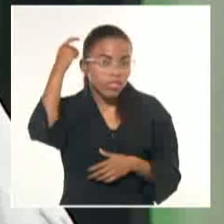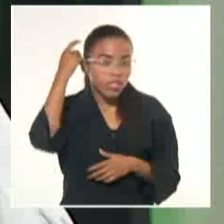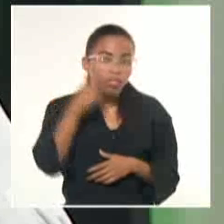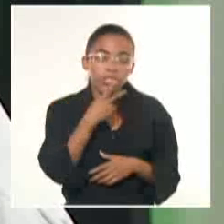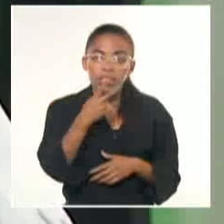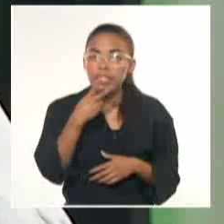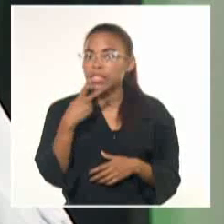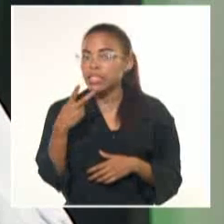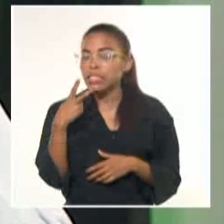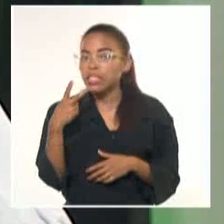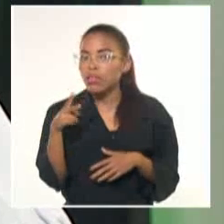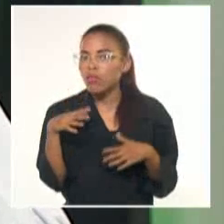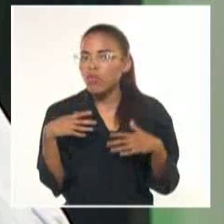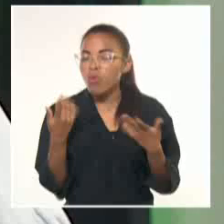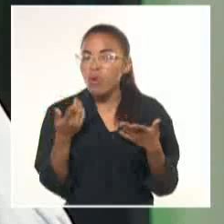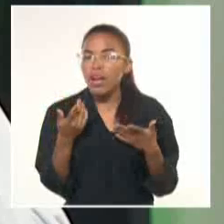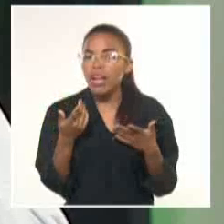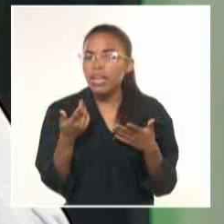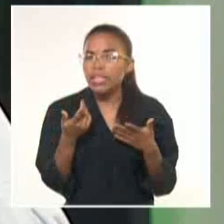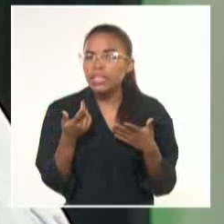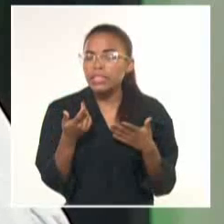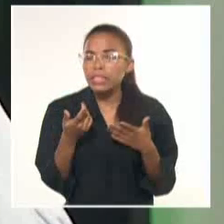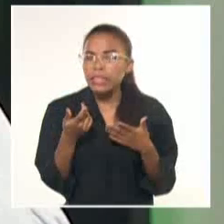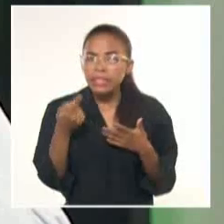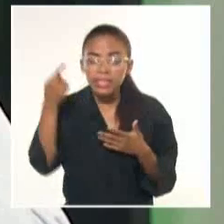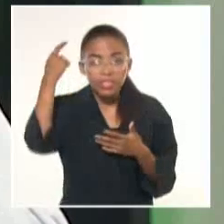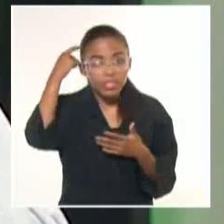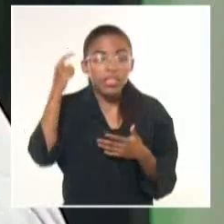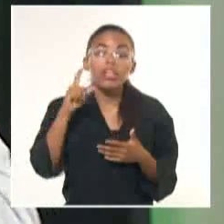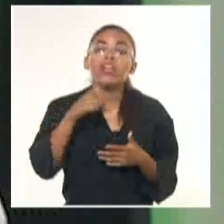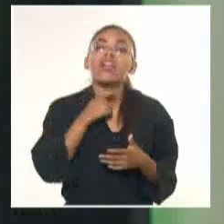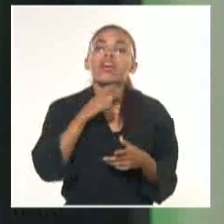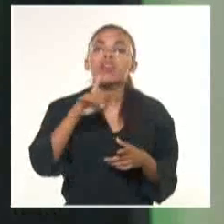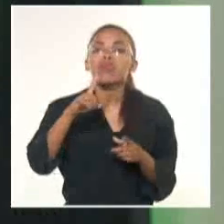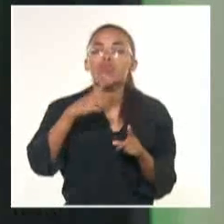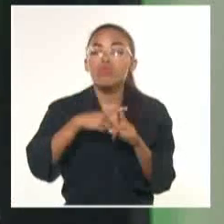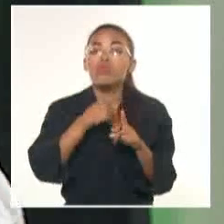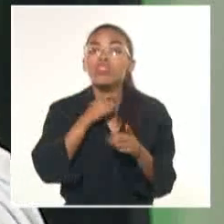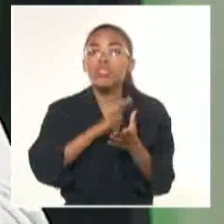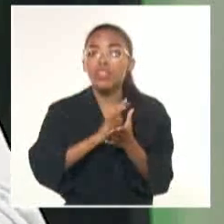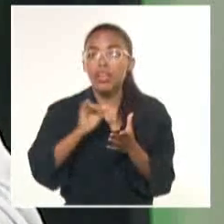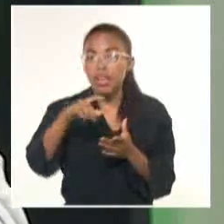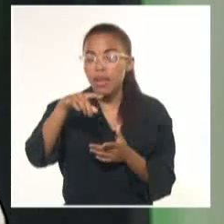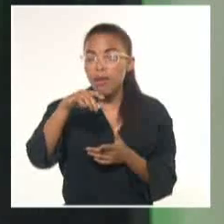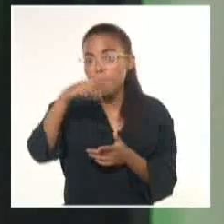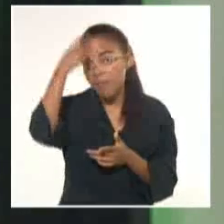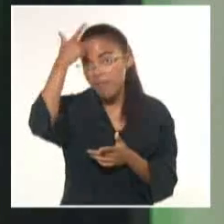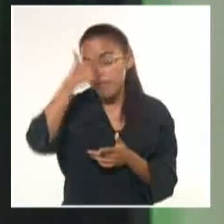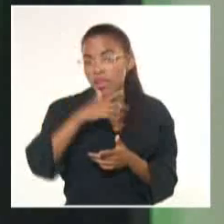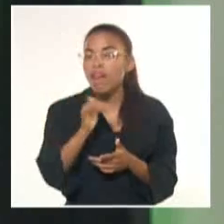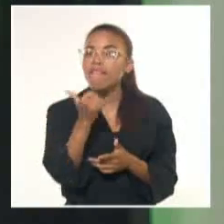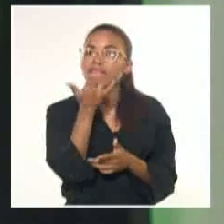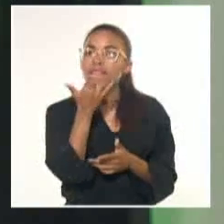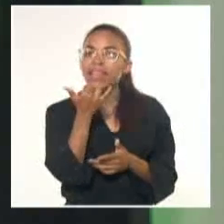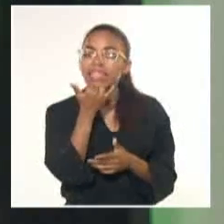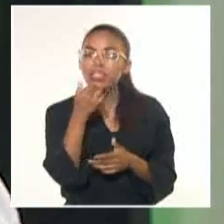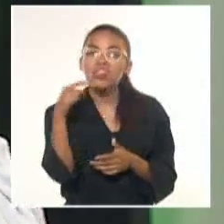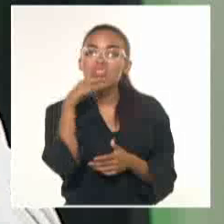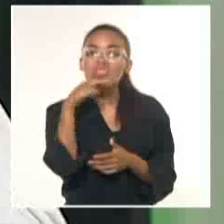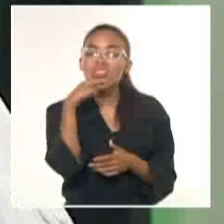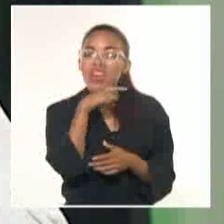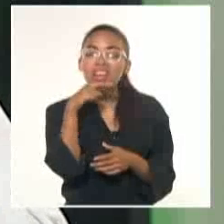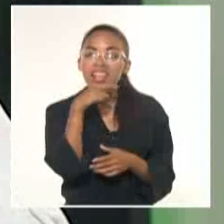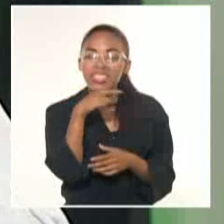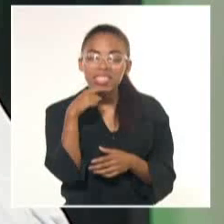una infiltración de linfoma, leucemia linfoblástica, a confirmar por la clínica, por el medulograma y por la